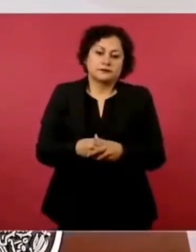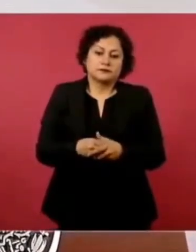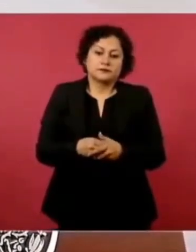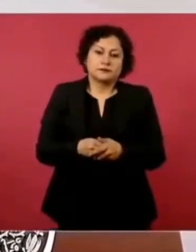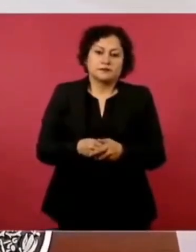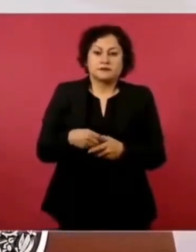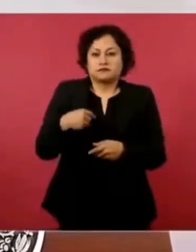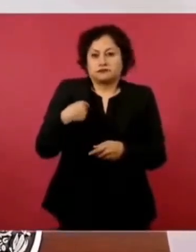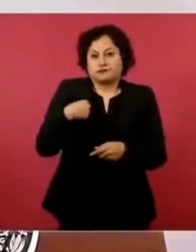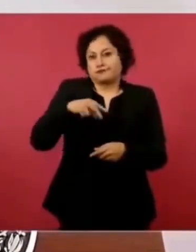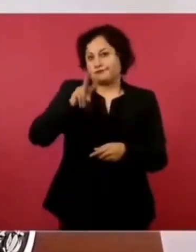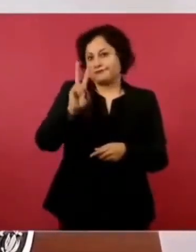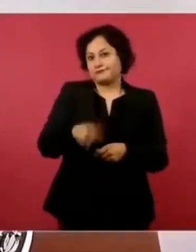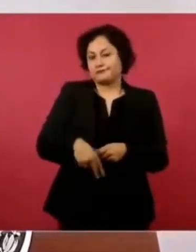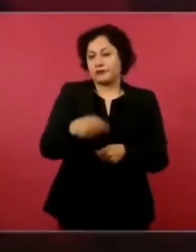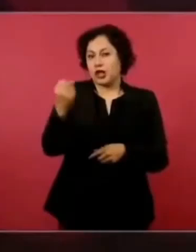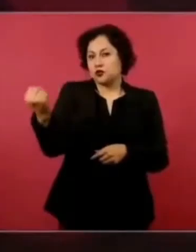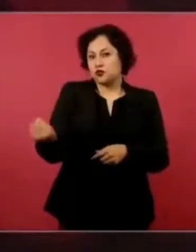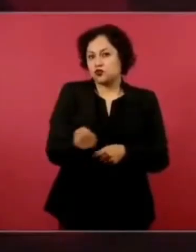afortunado,